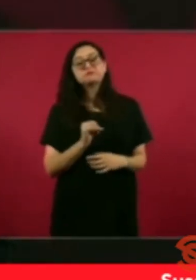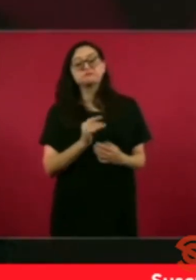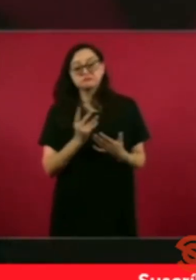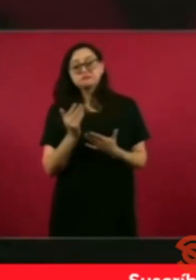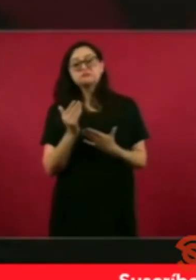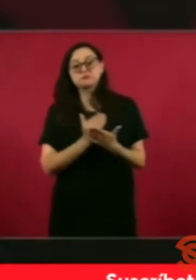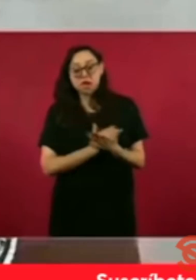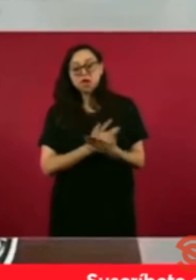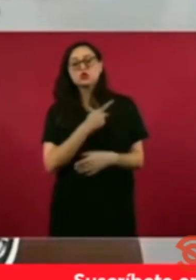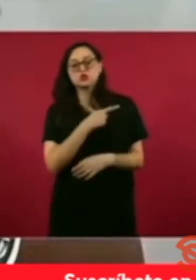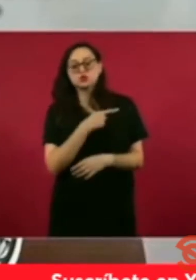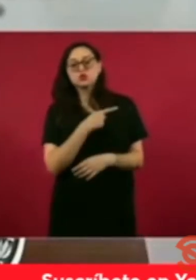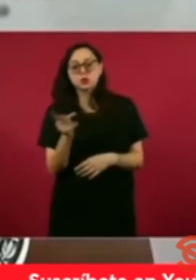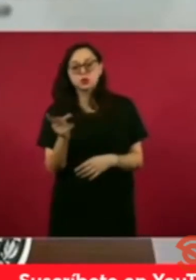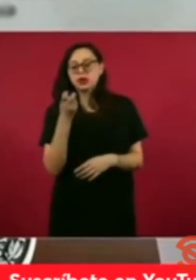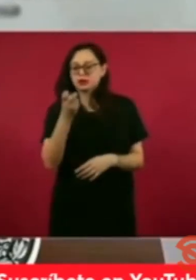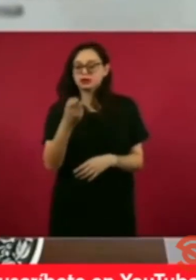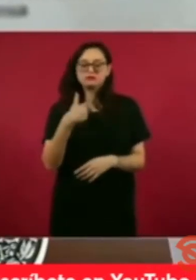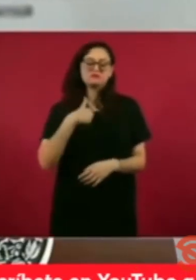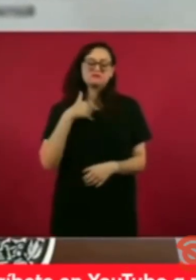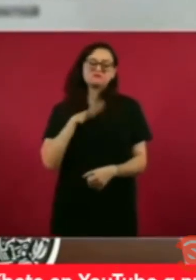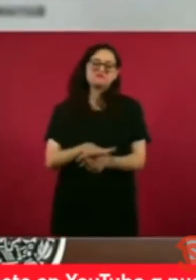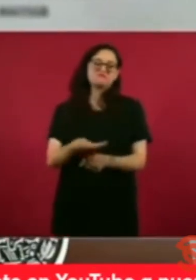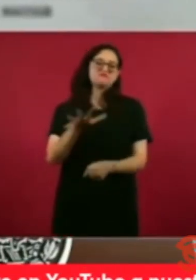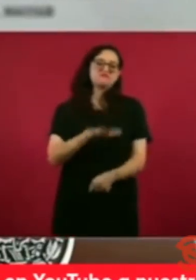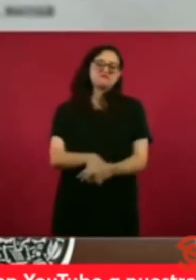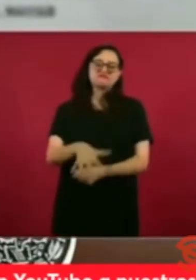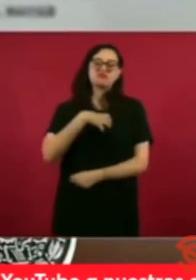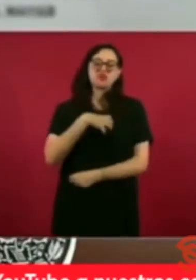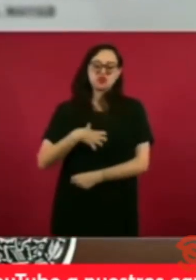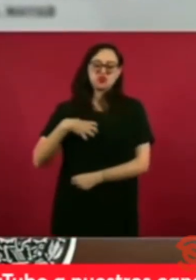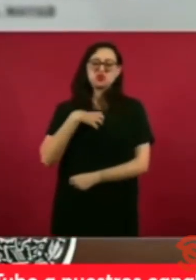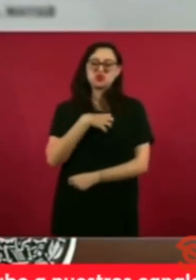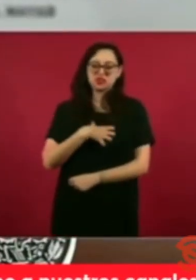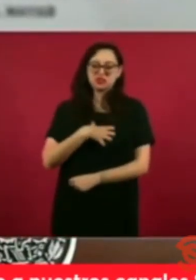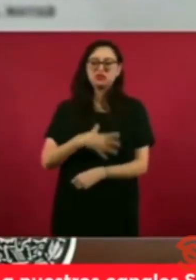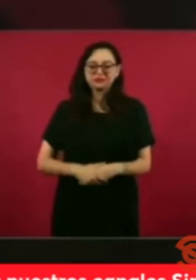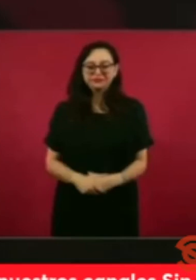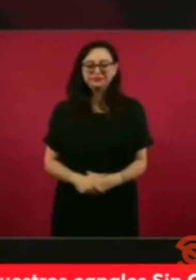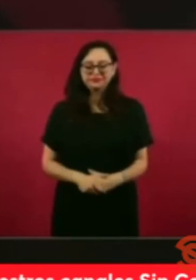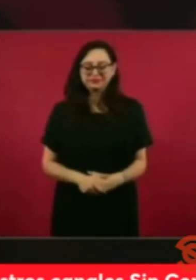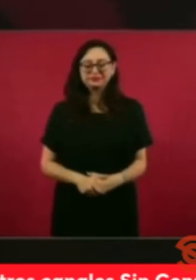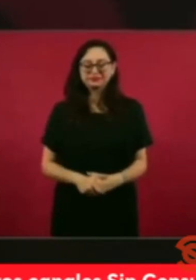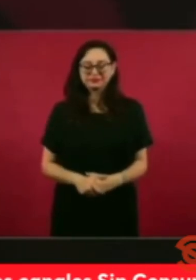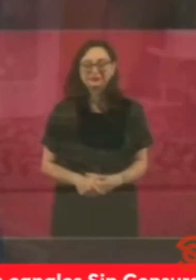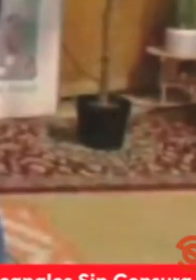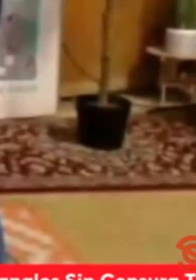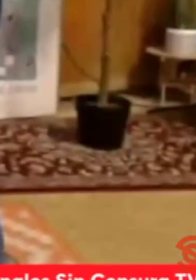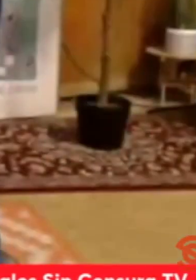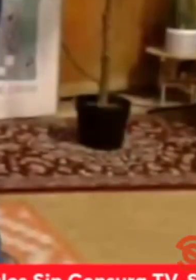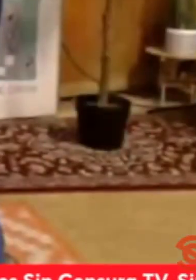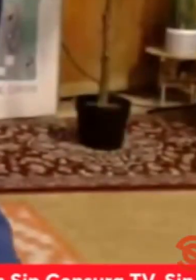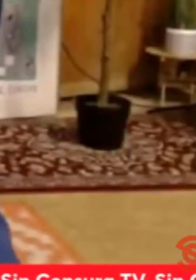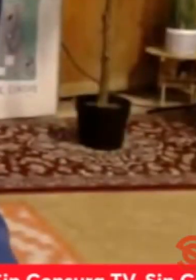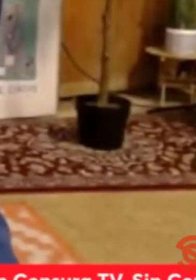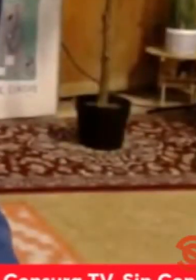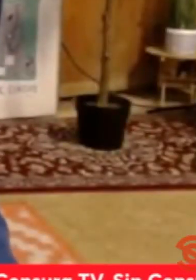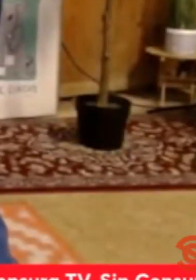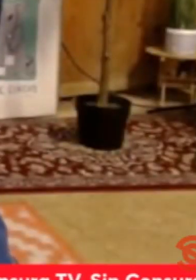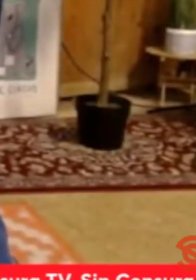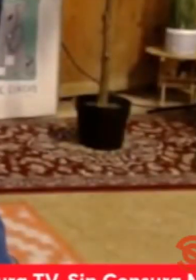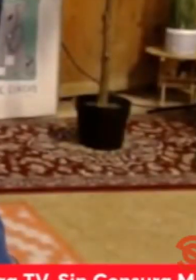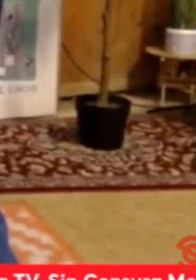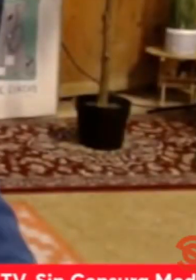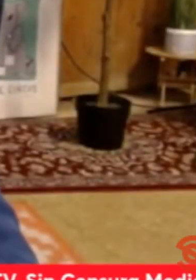eso es mi gran satisfacción. ¿Cómo no va a ser una gran satisfacción? De verdad, mire, ayer estaba